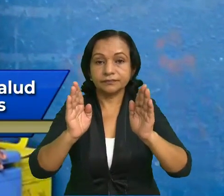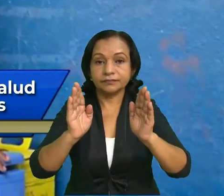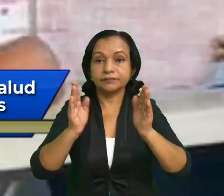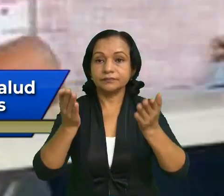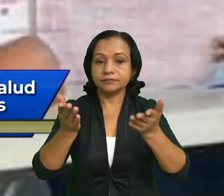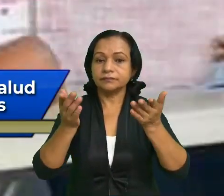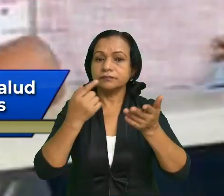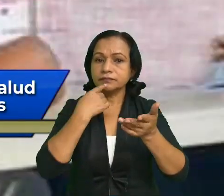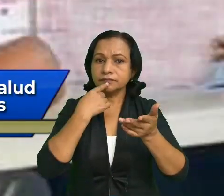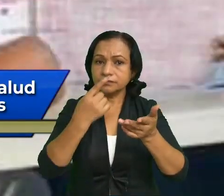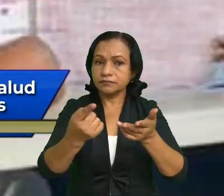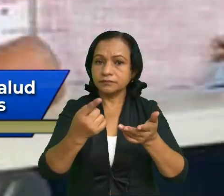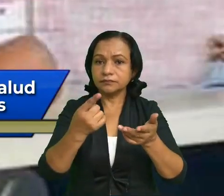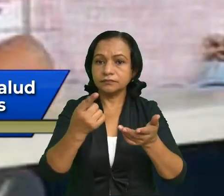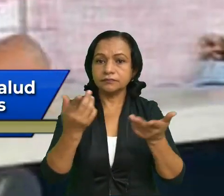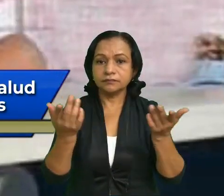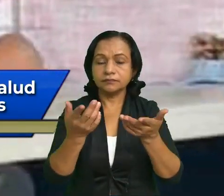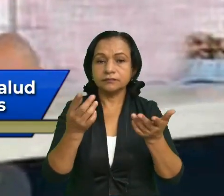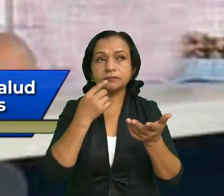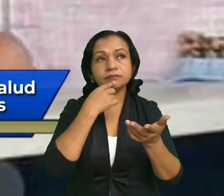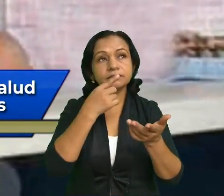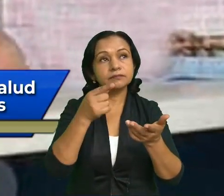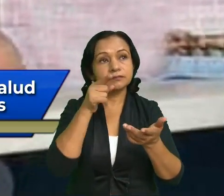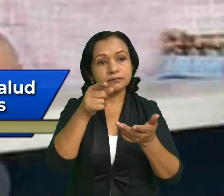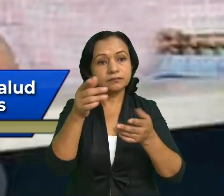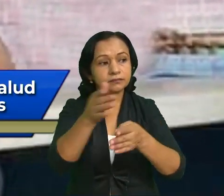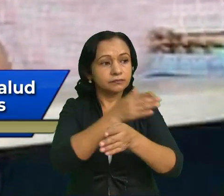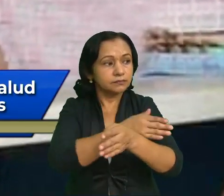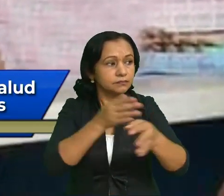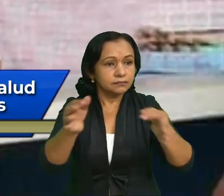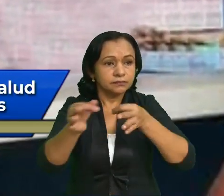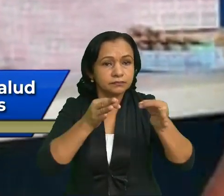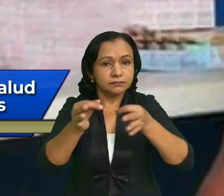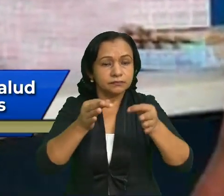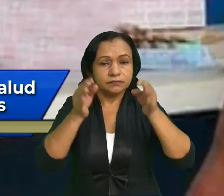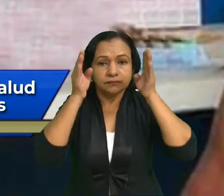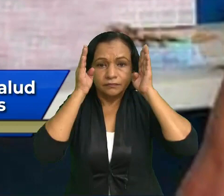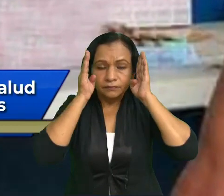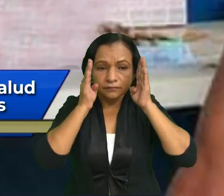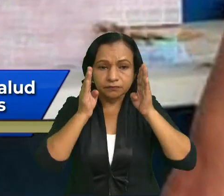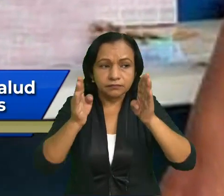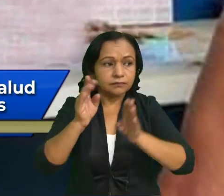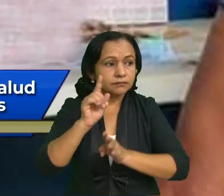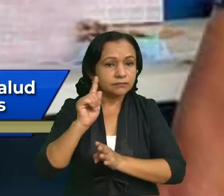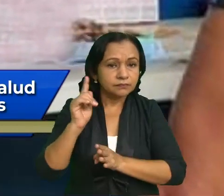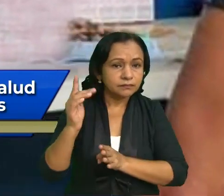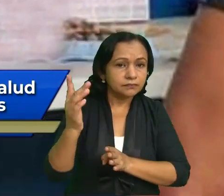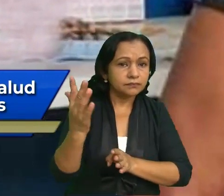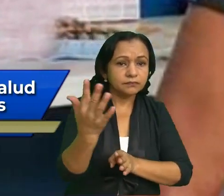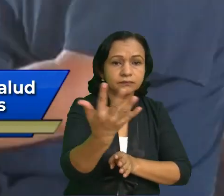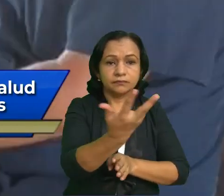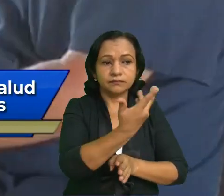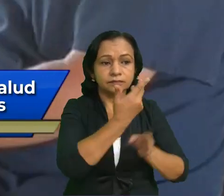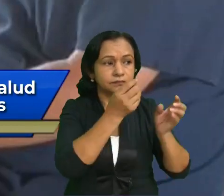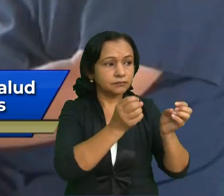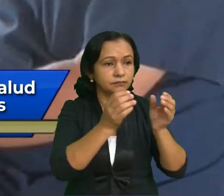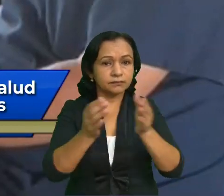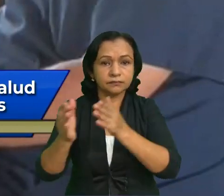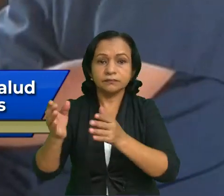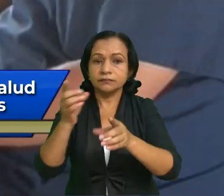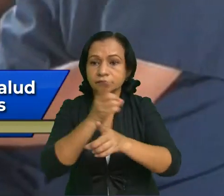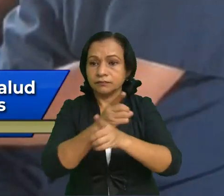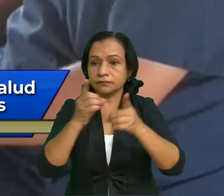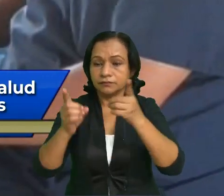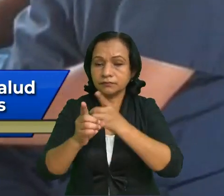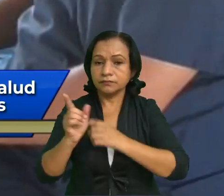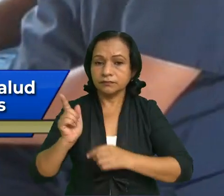aseguramos como bien lo decíamos ya la atención directa durante todo este periodo nosotros hemos cumplido con un total